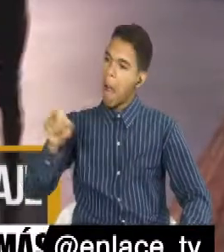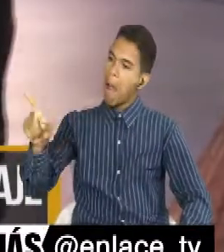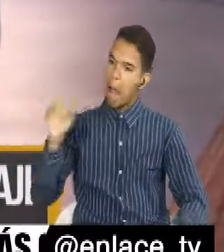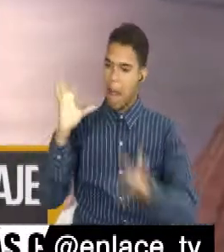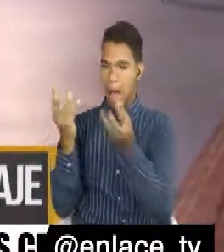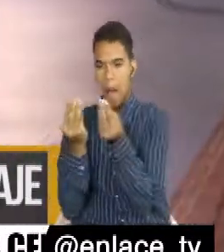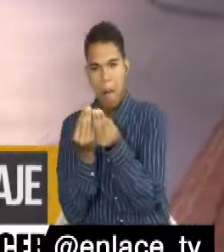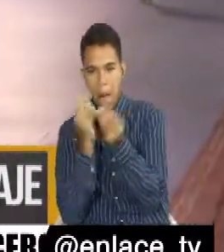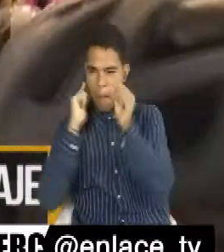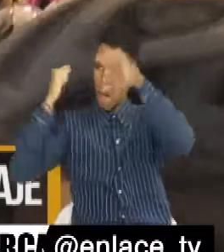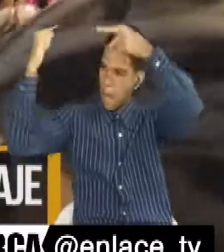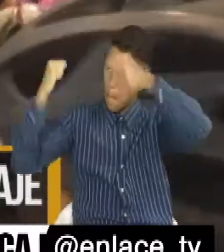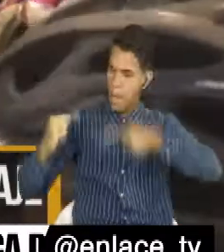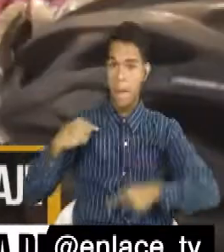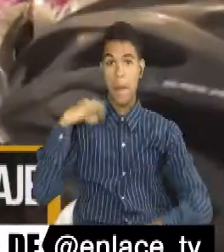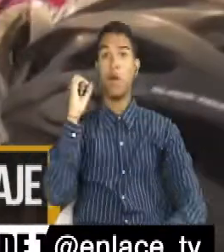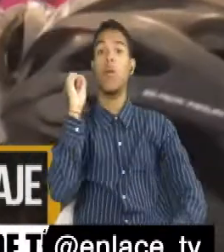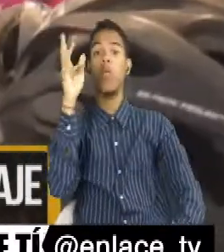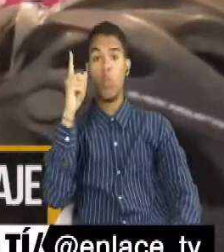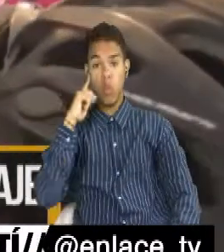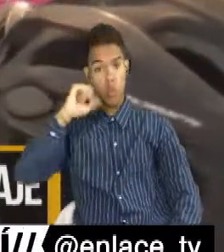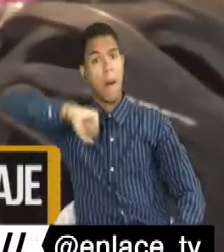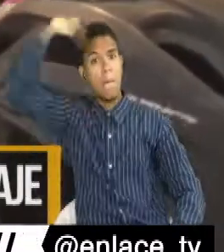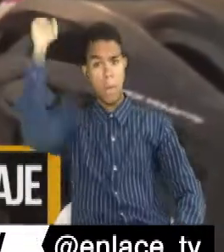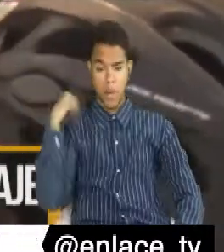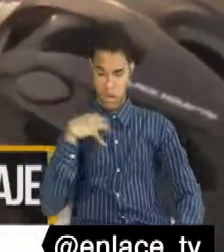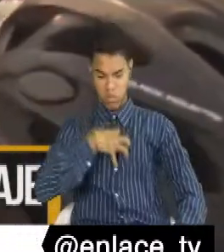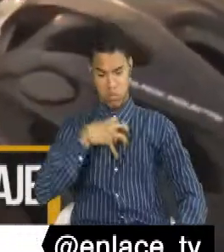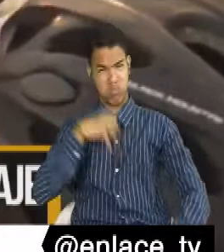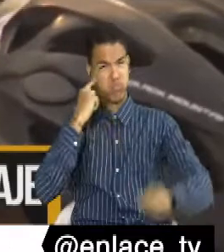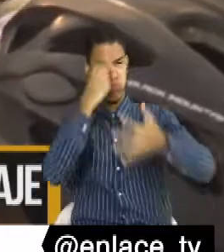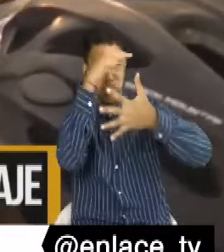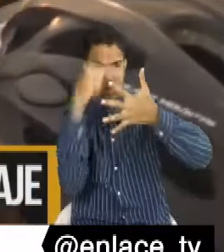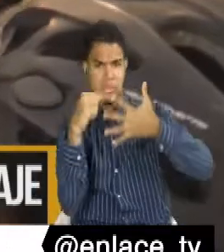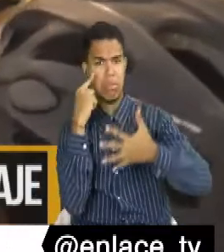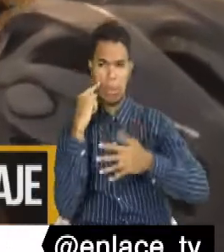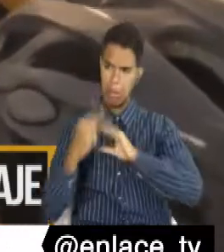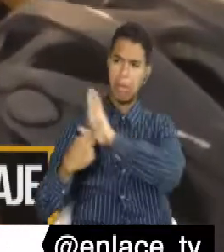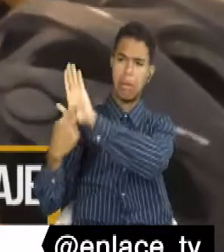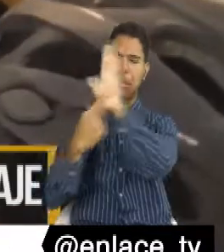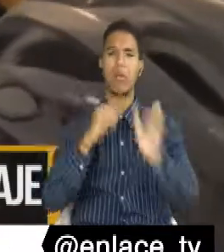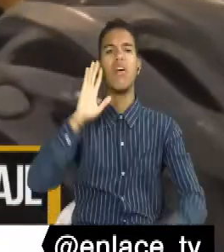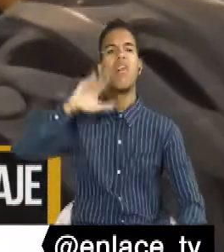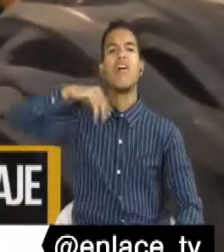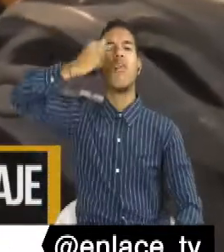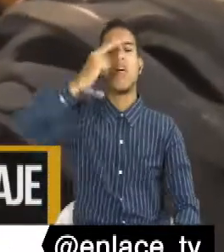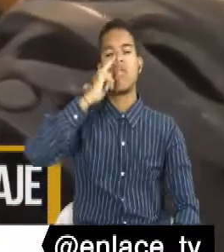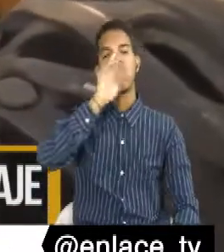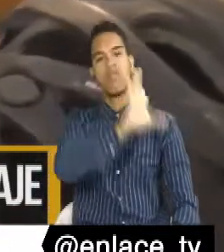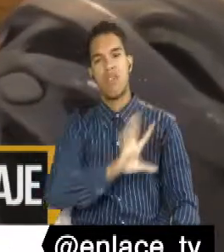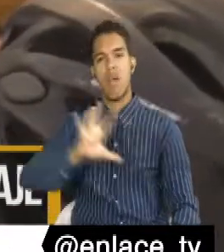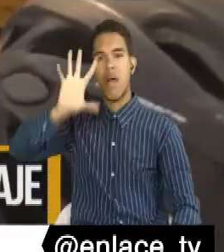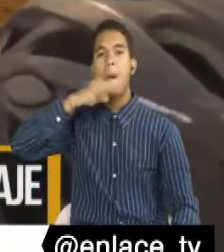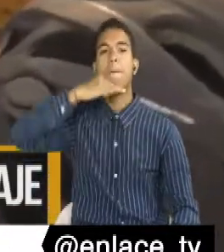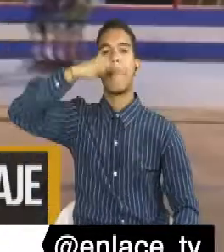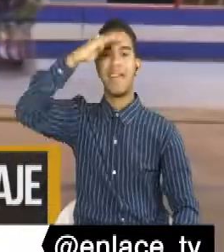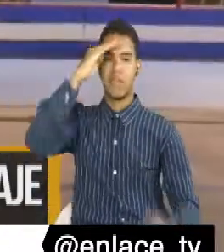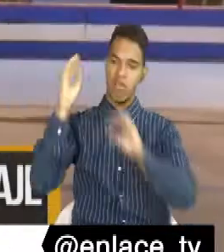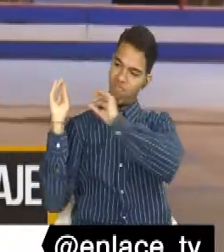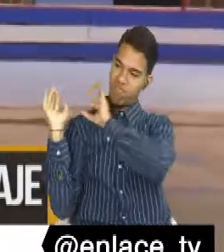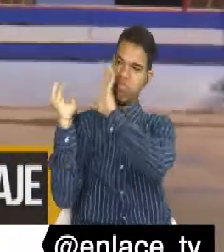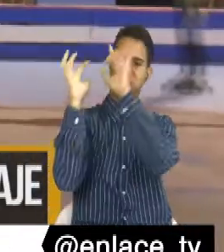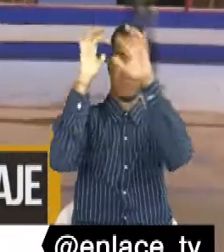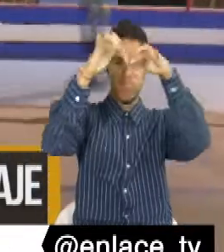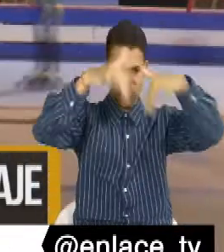escuelas de patinaje. Espera una gran temporada que viene el Nacional en Medellín. Tenemos unas invitaciones a